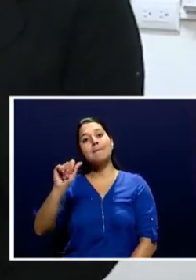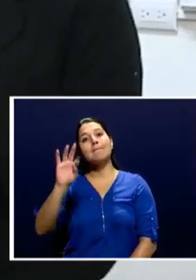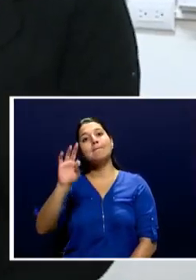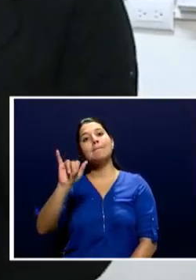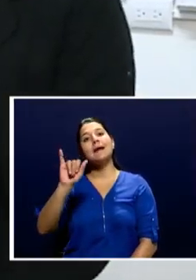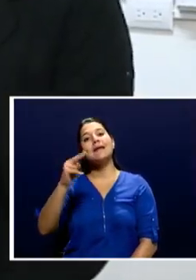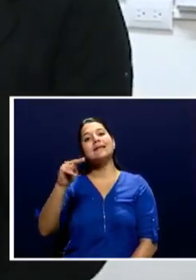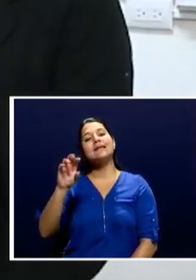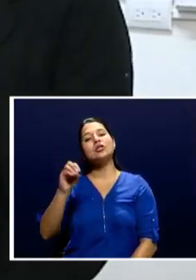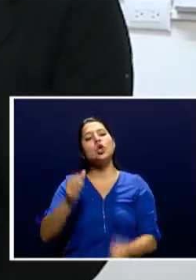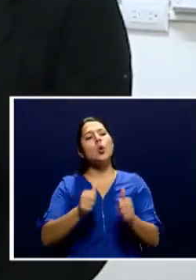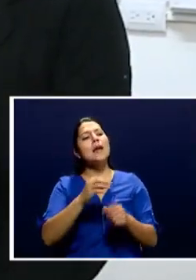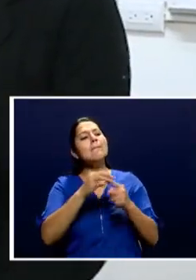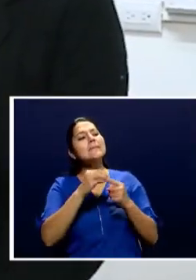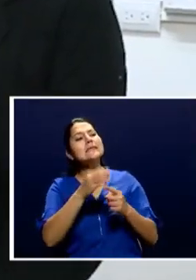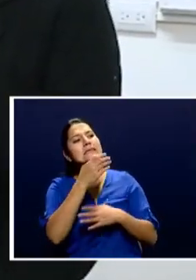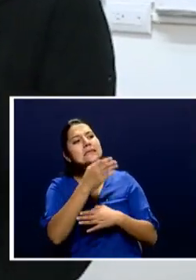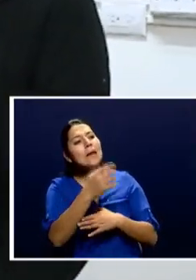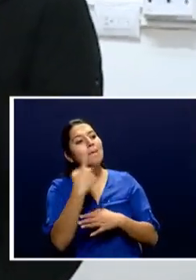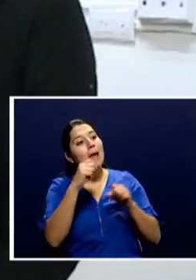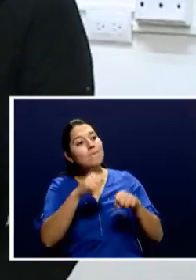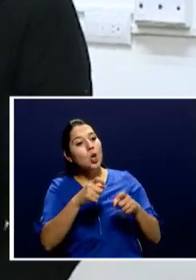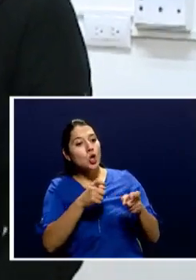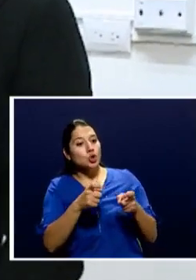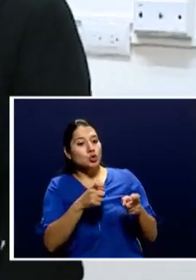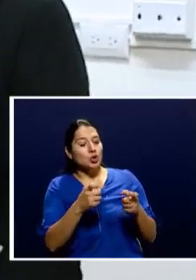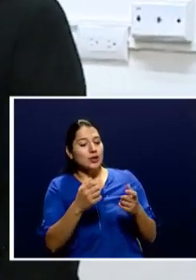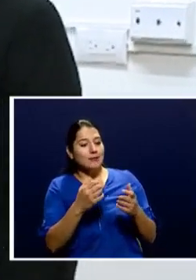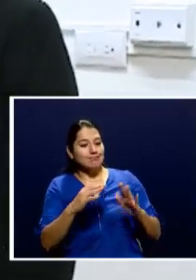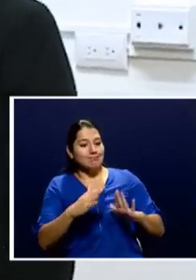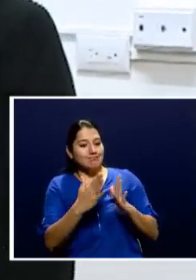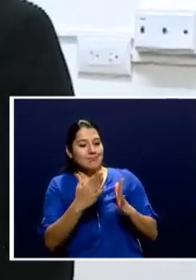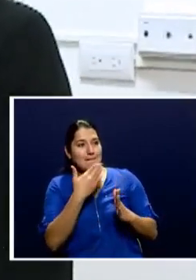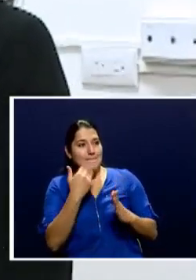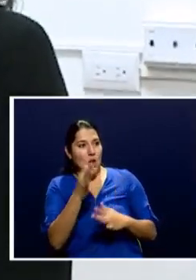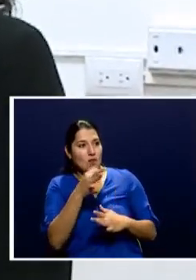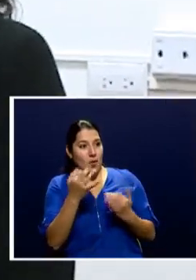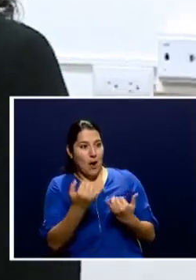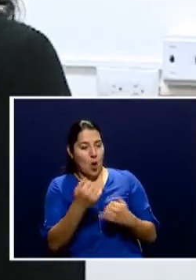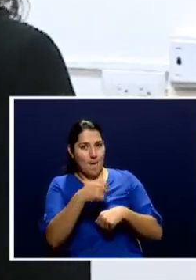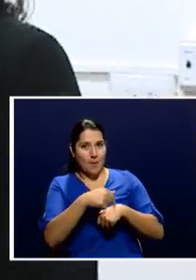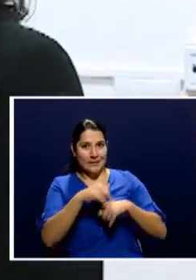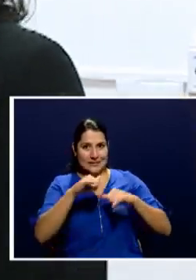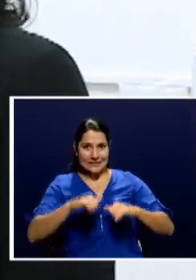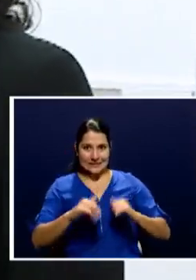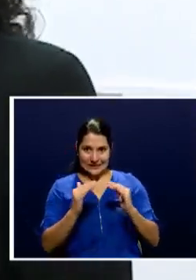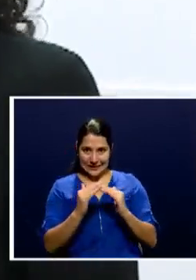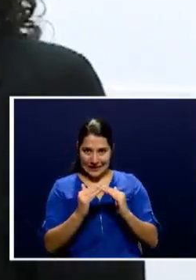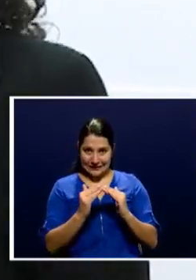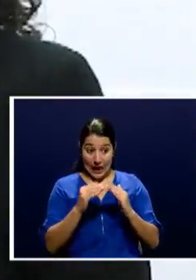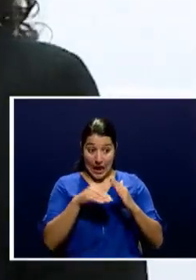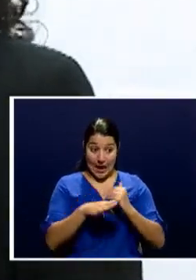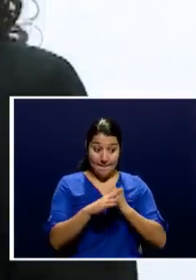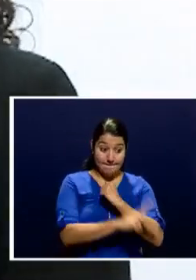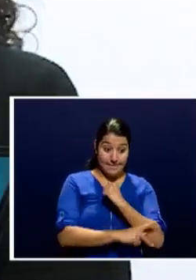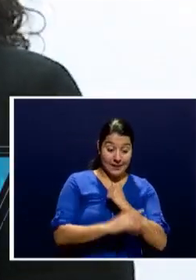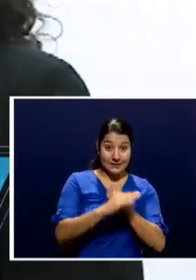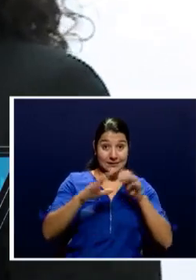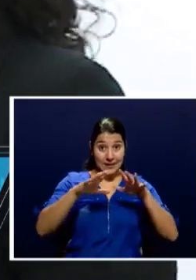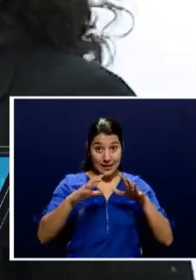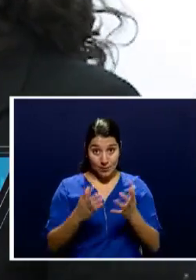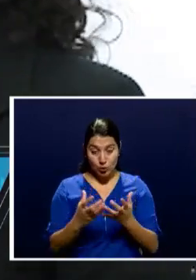recomendaciones para poder llevar de la mejor manera este periodo que estamos viviendo como país y bueno, a nivel mundial. Buenas noches. Sí, claro,